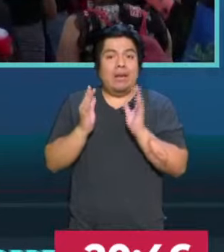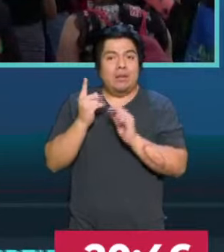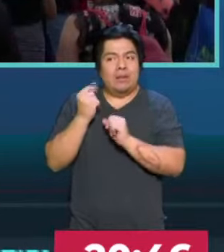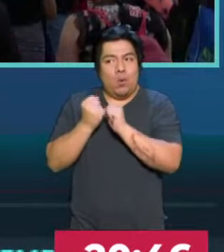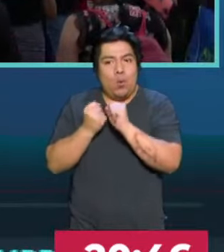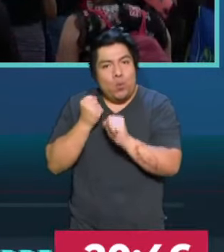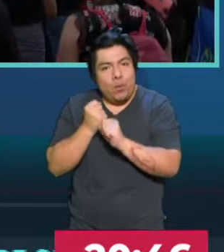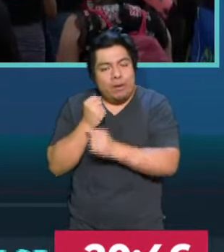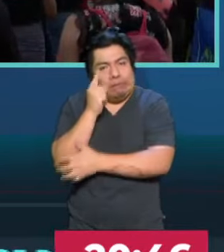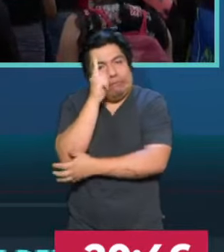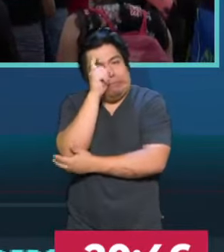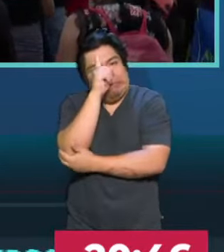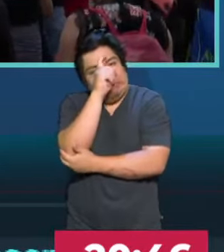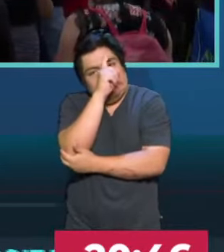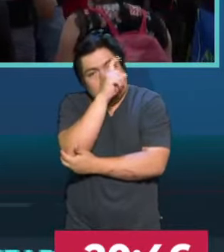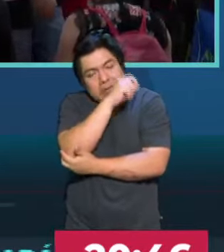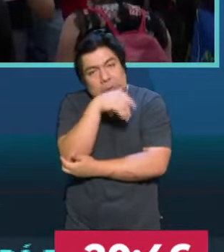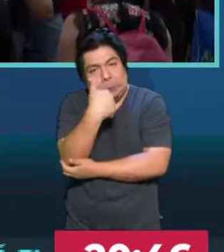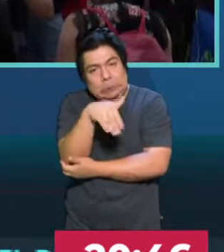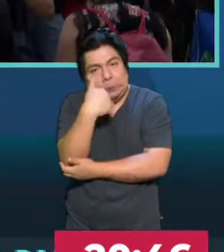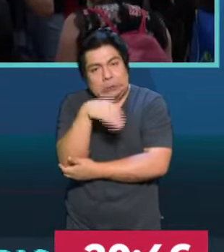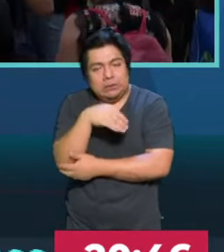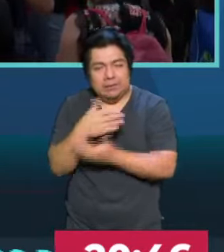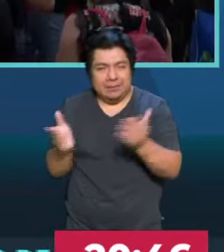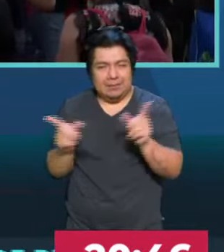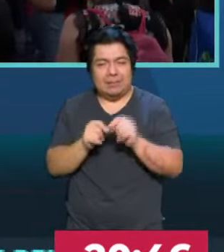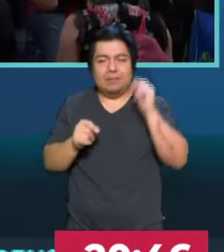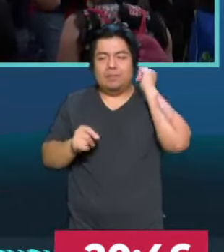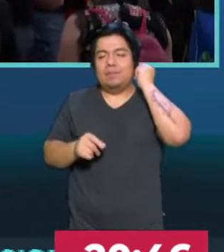tan difícil y con esto cierro,